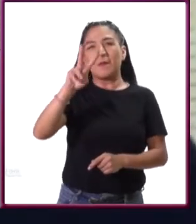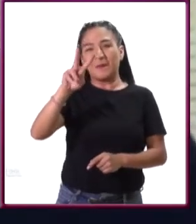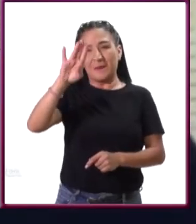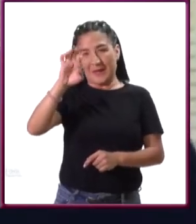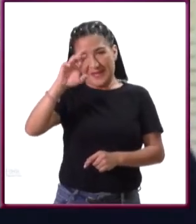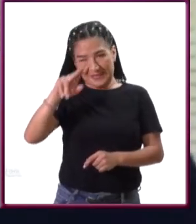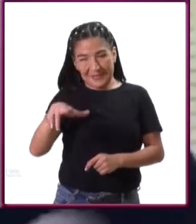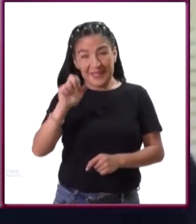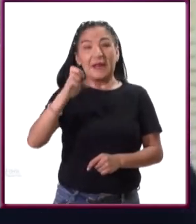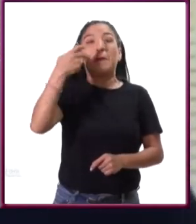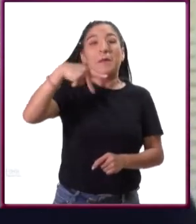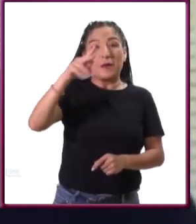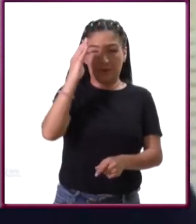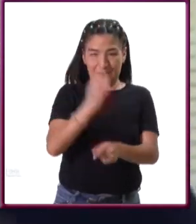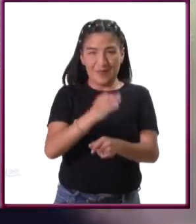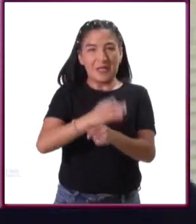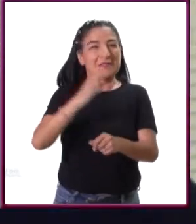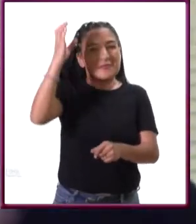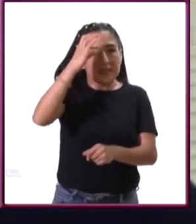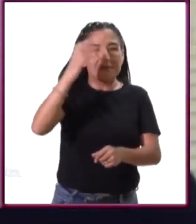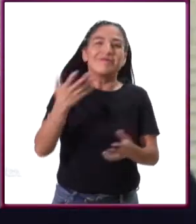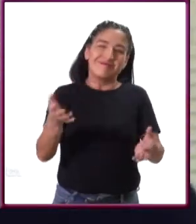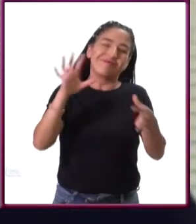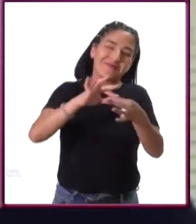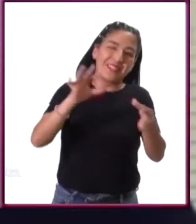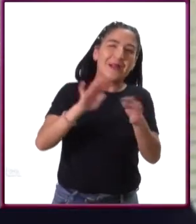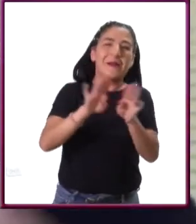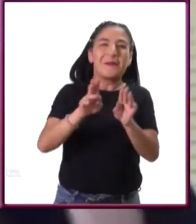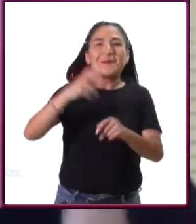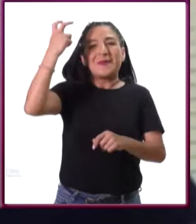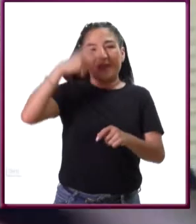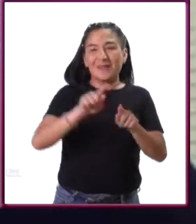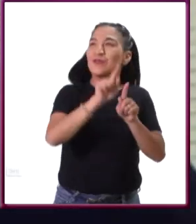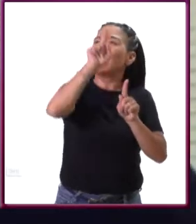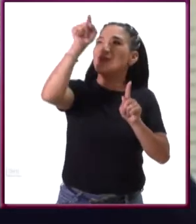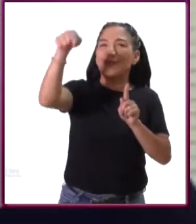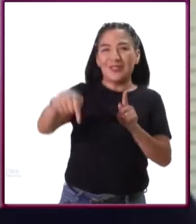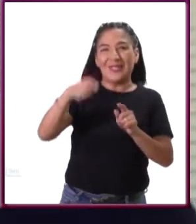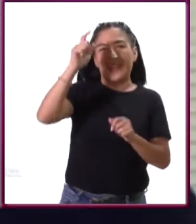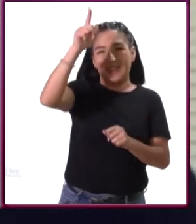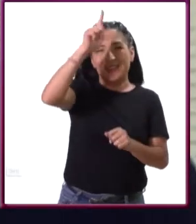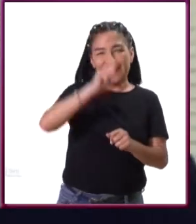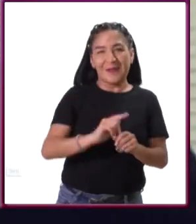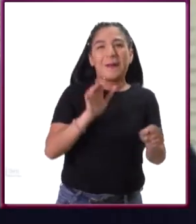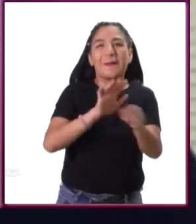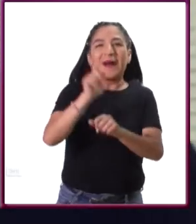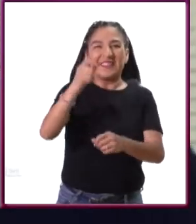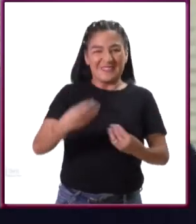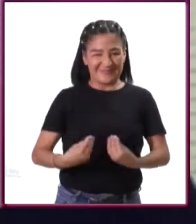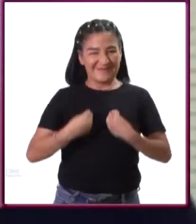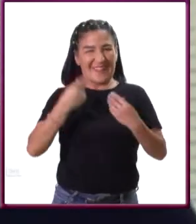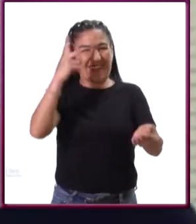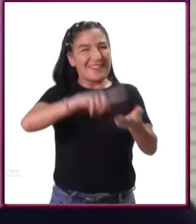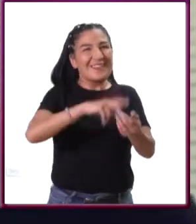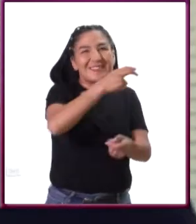Sin embargo, bueno, pues se habla de viajar a la Luna, de utilizar naves espaciales, de cómo sería la vida extraterrestre, ¿no? Entonces formalmente se cree, esta película